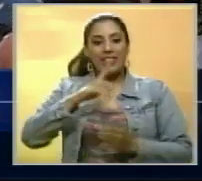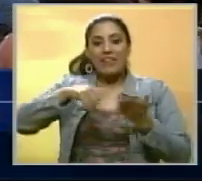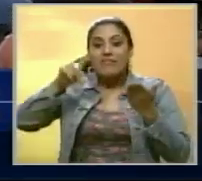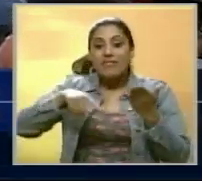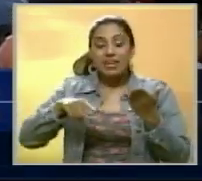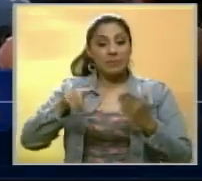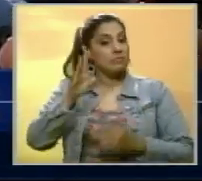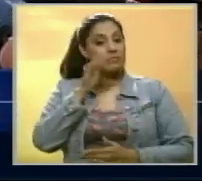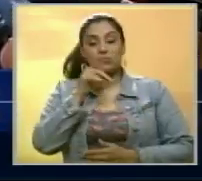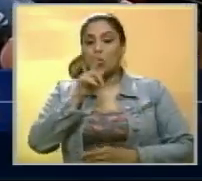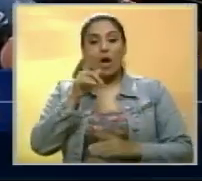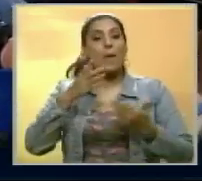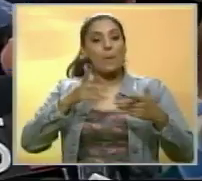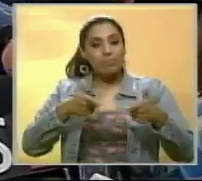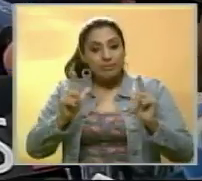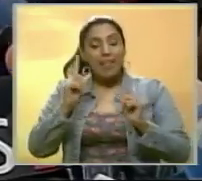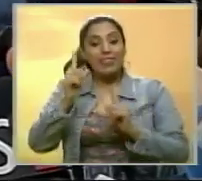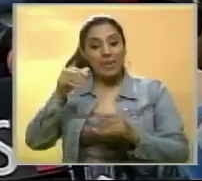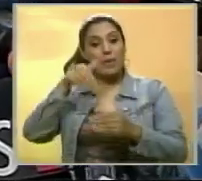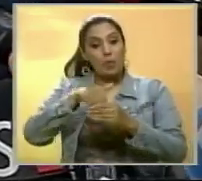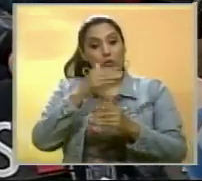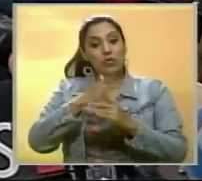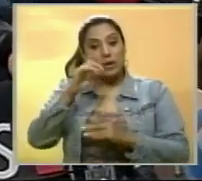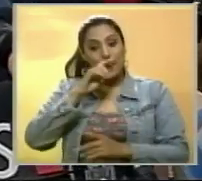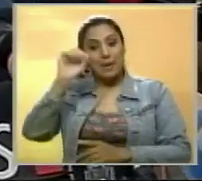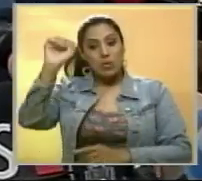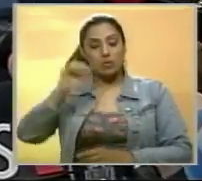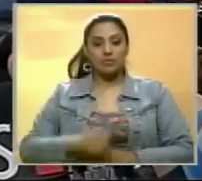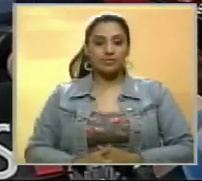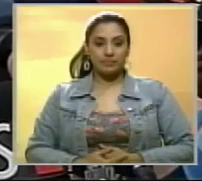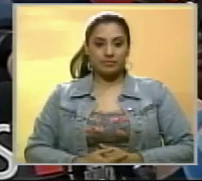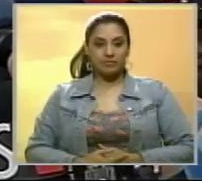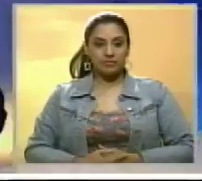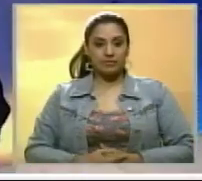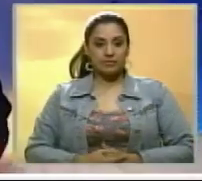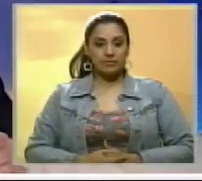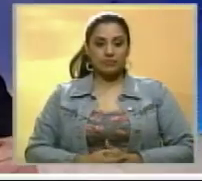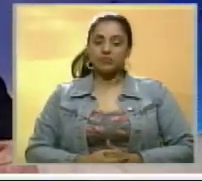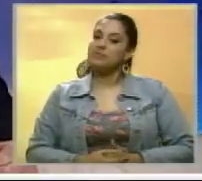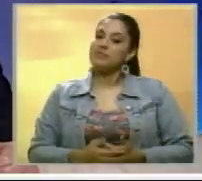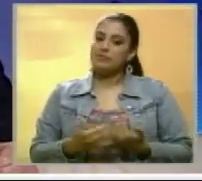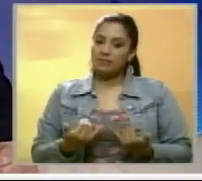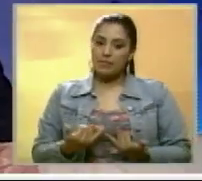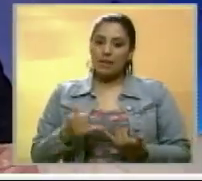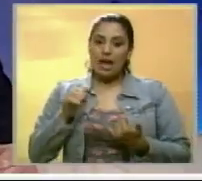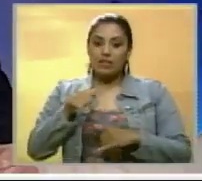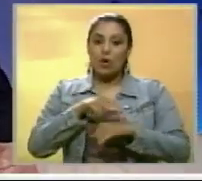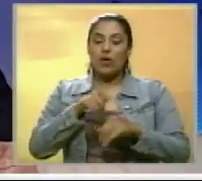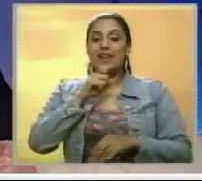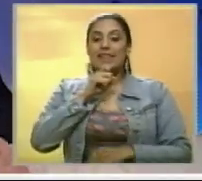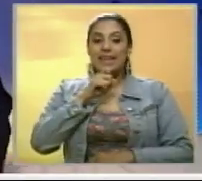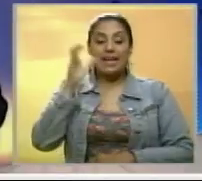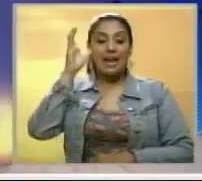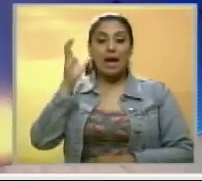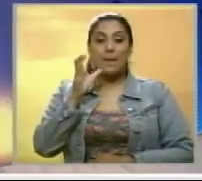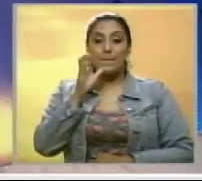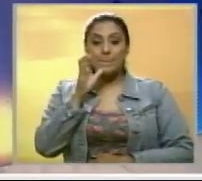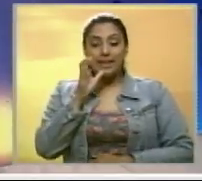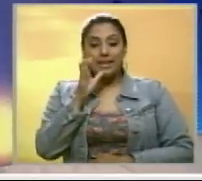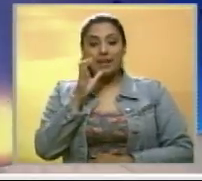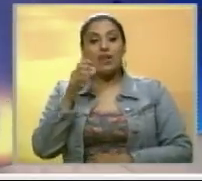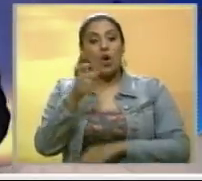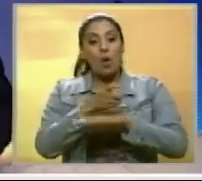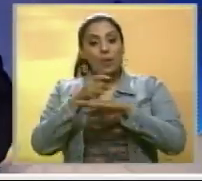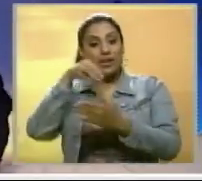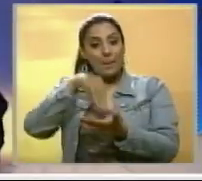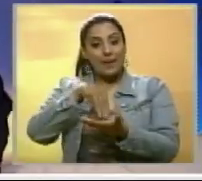firmas y que no hay objeciones para no activar el referéndum revocatorio. A esta hora, Enrique Capriles, gobernador del estado